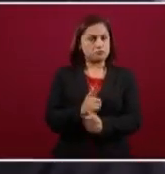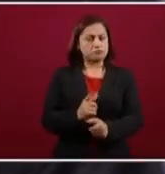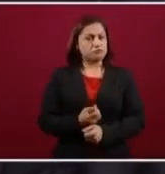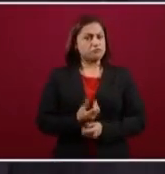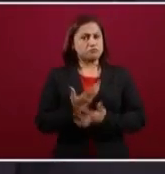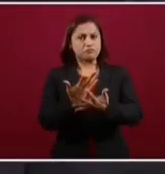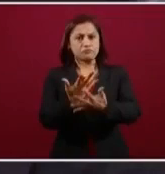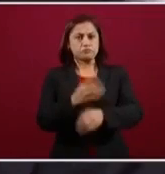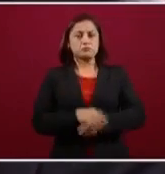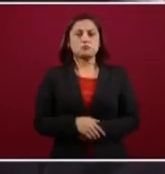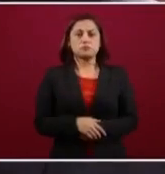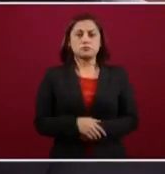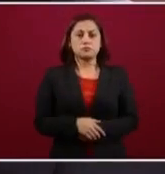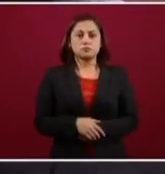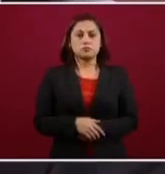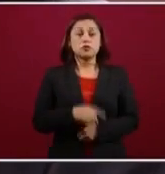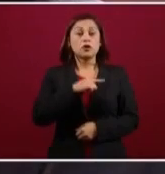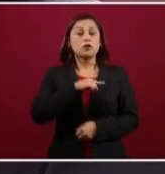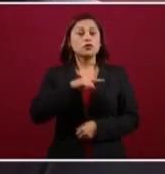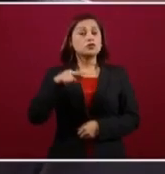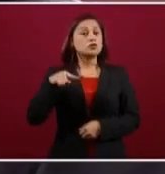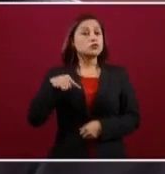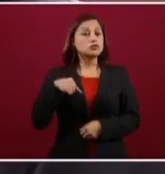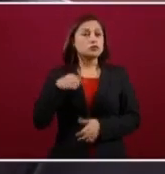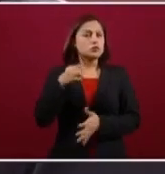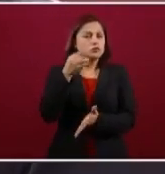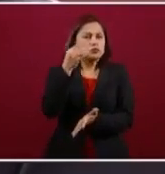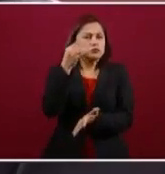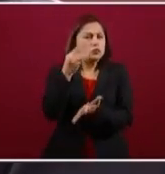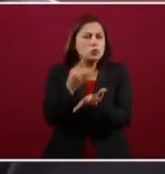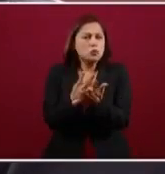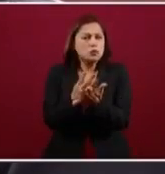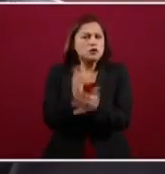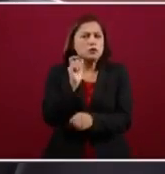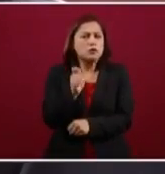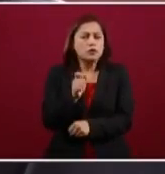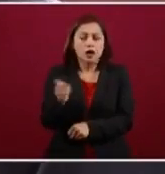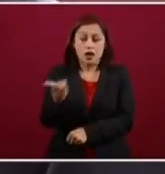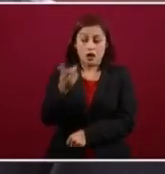Lo único que estamos haciendo es utilizando nuestro derecho de réplica.